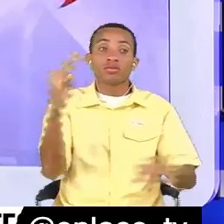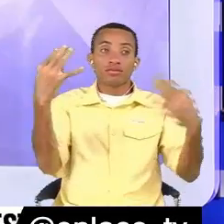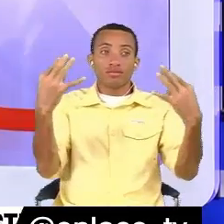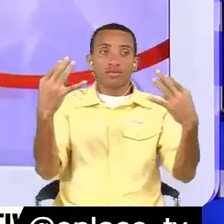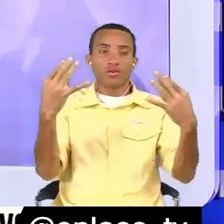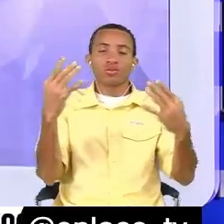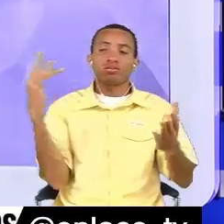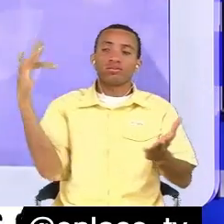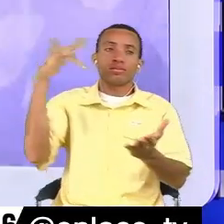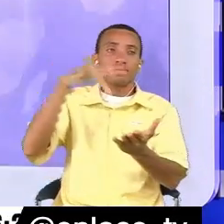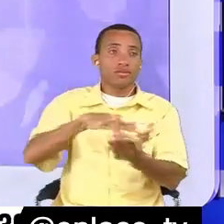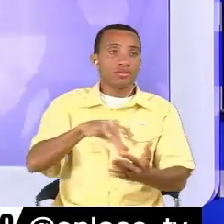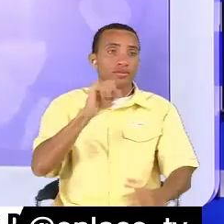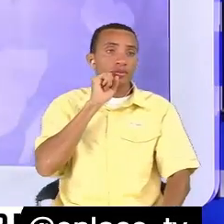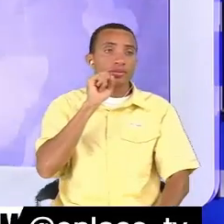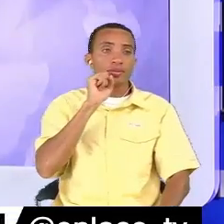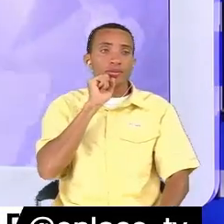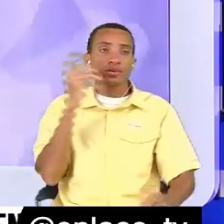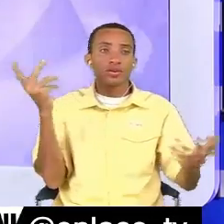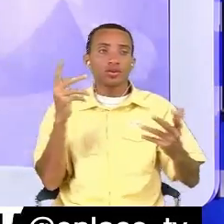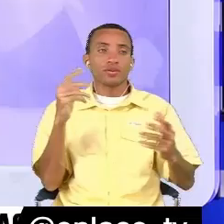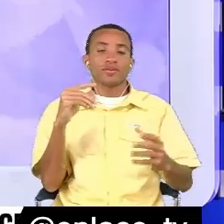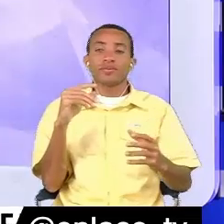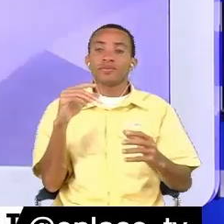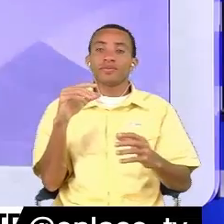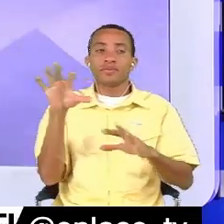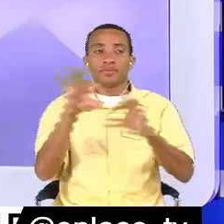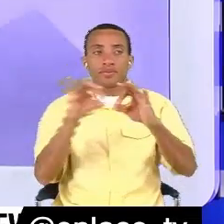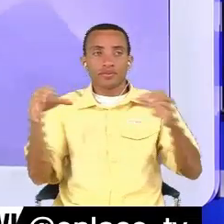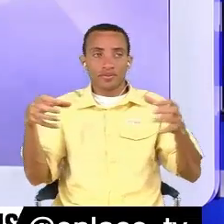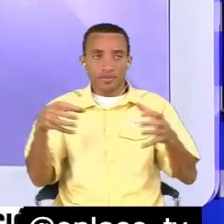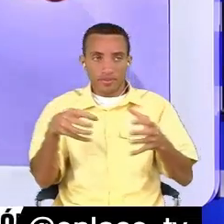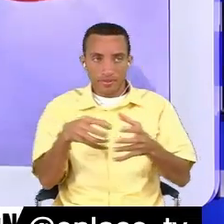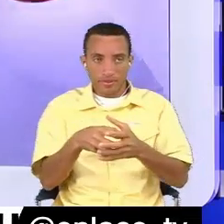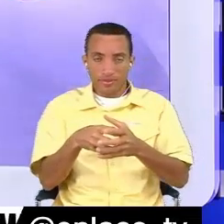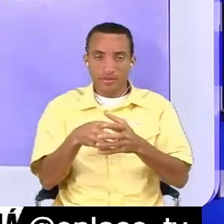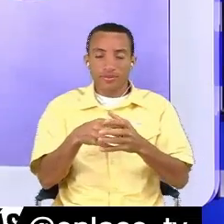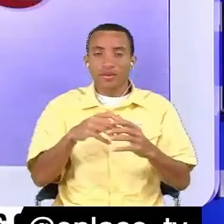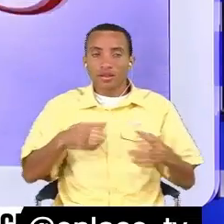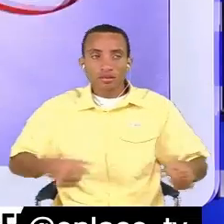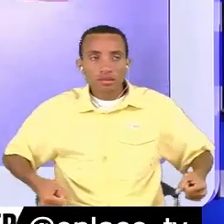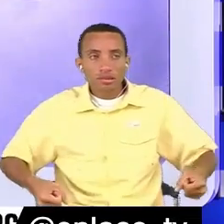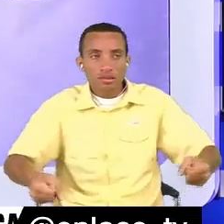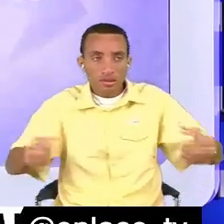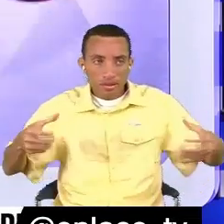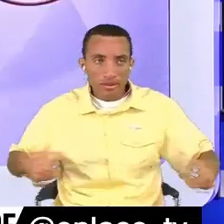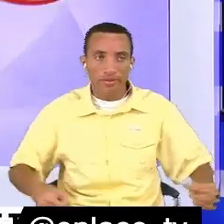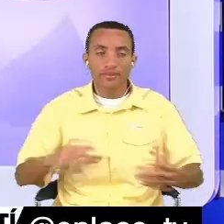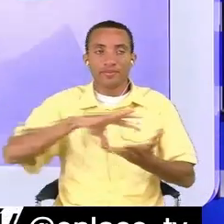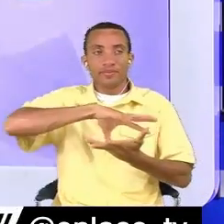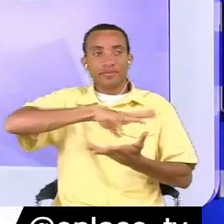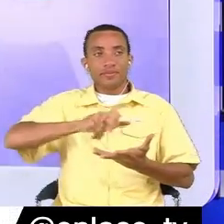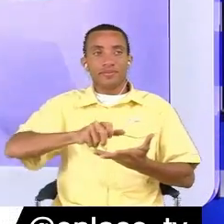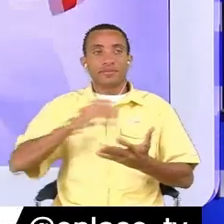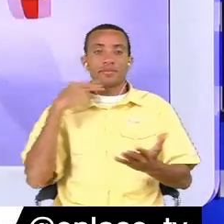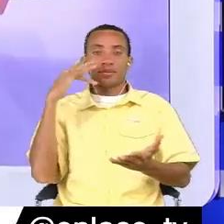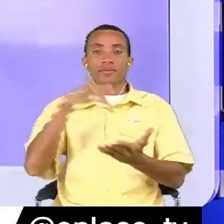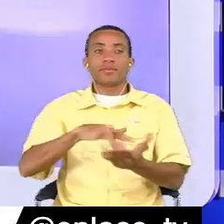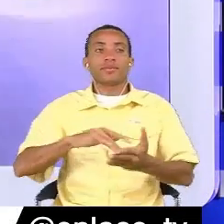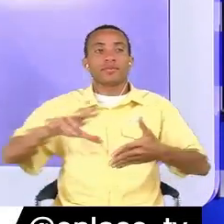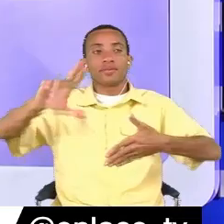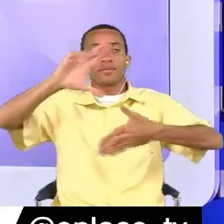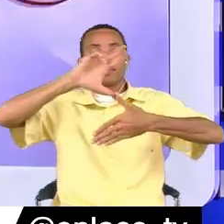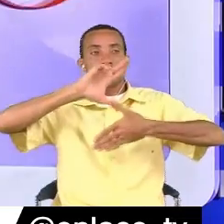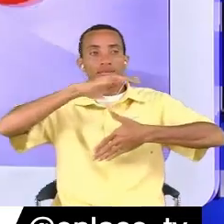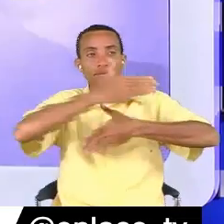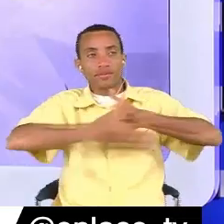la presencia de un barranqueño en la selección Santander de baloncesto en silla de rueda que jugará o estará participando en un suramericano. Información